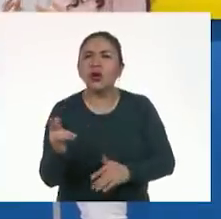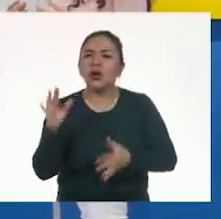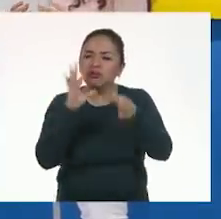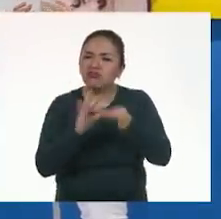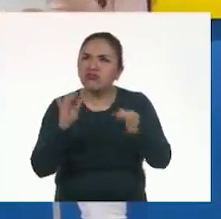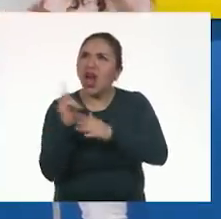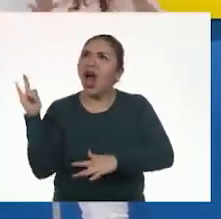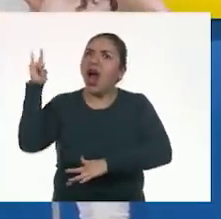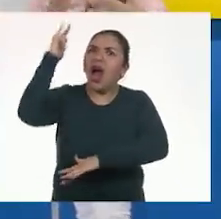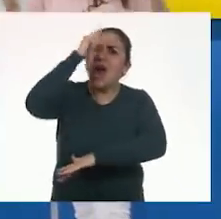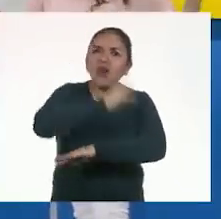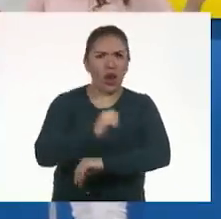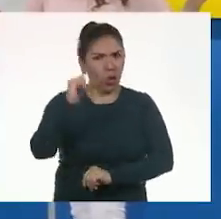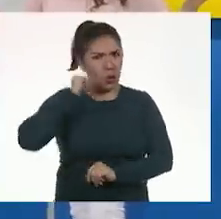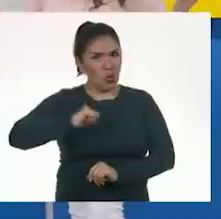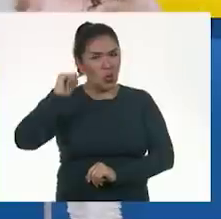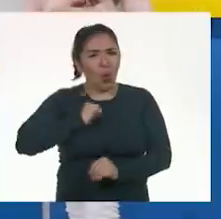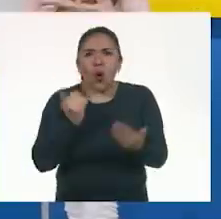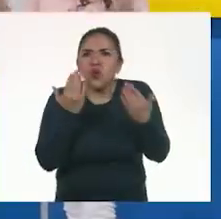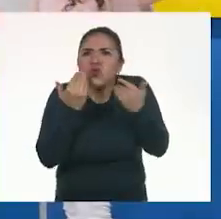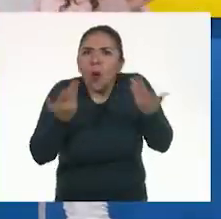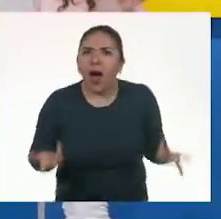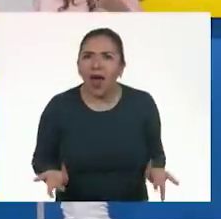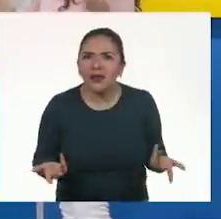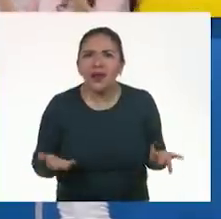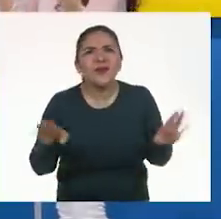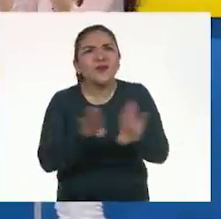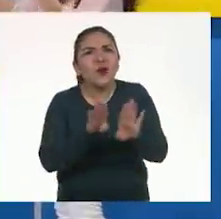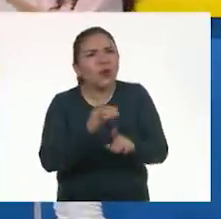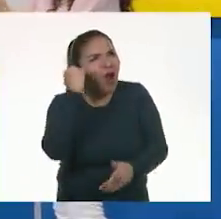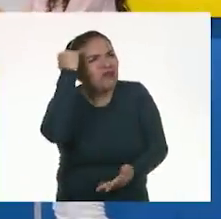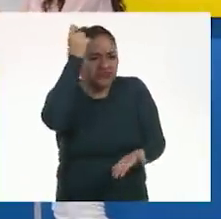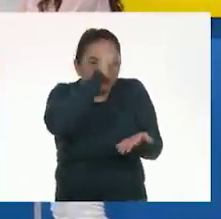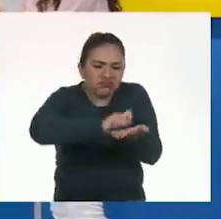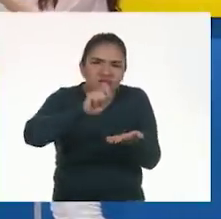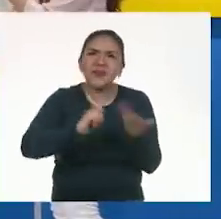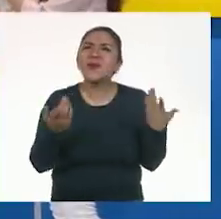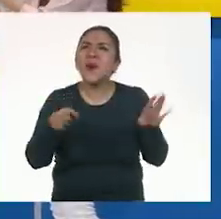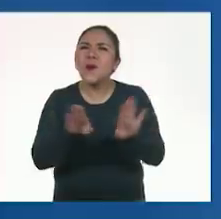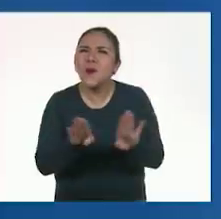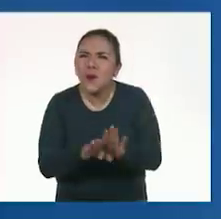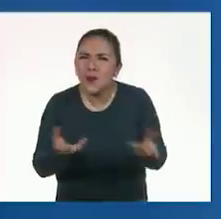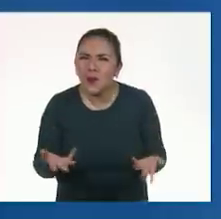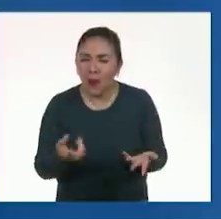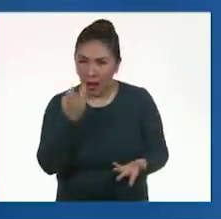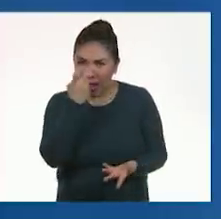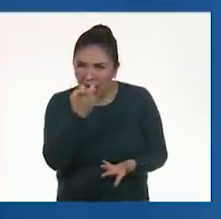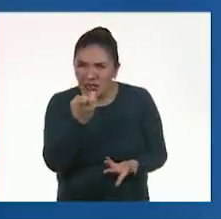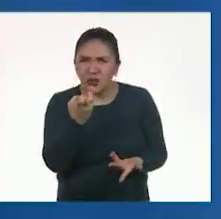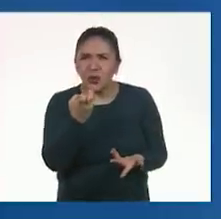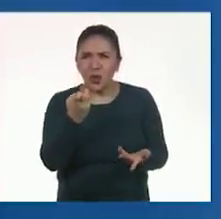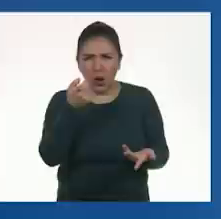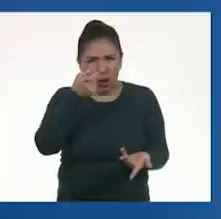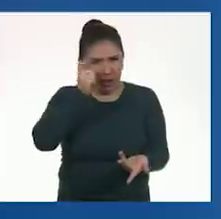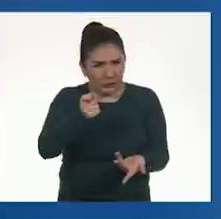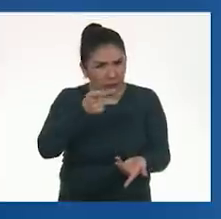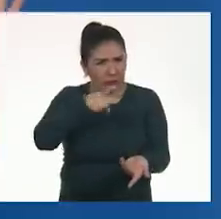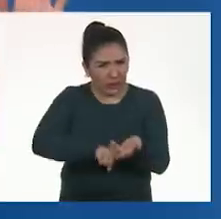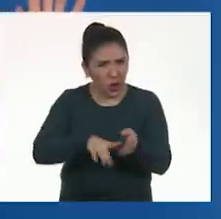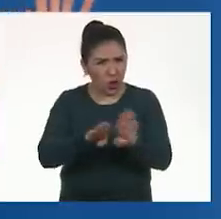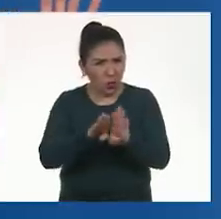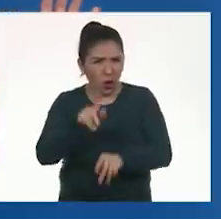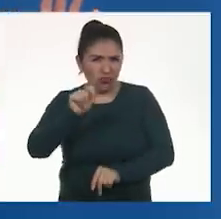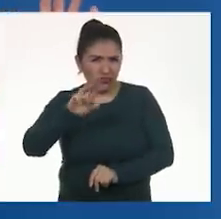muchas cosas que en su tiempo pues no existían. O sea, Claro. no había manera. ¿Eso puede contarse como tragedia? No.